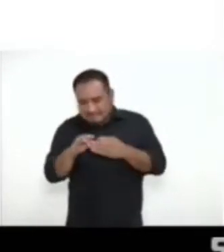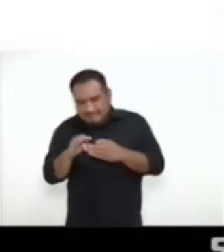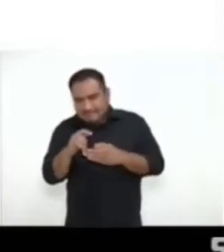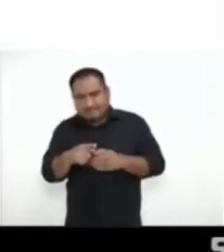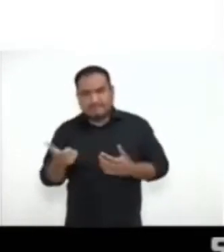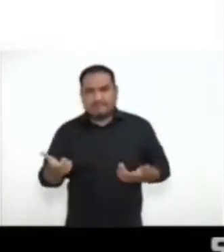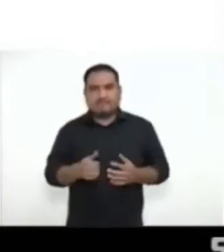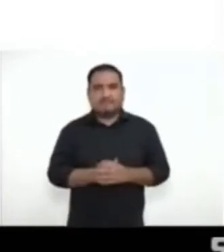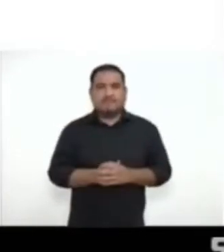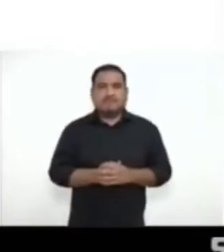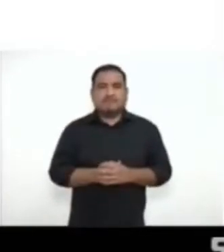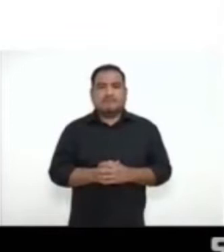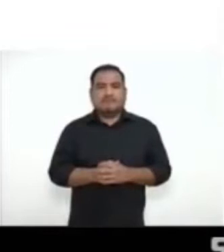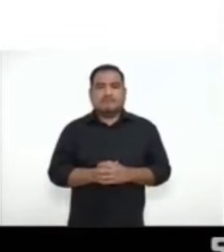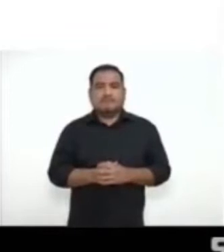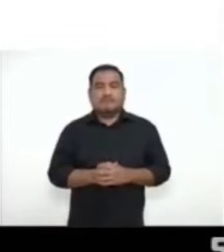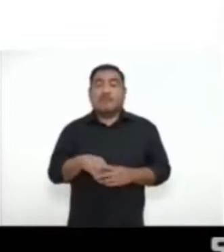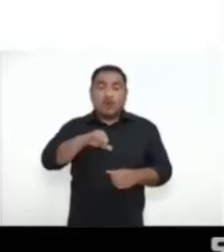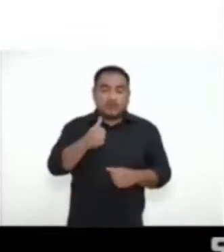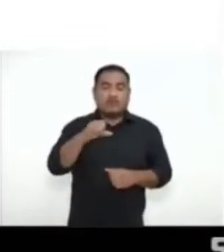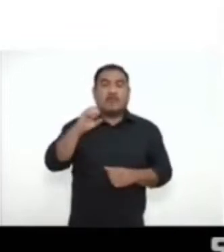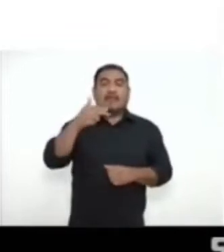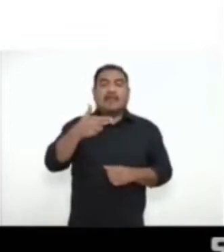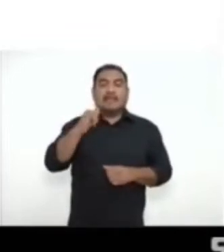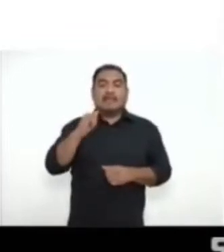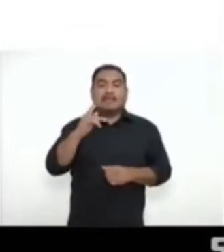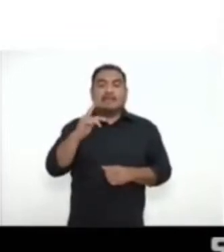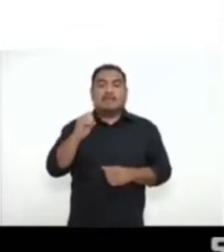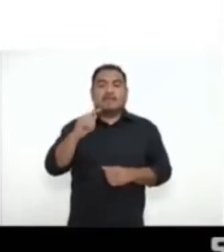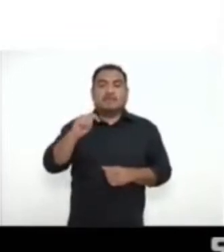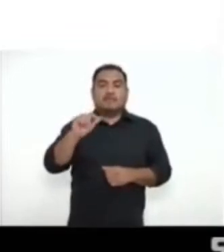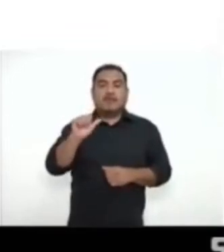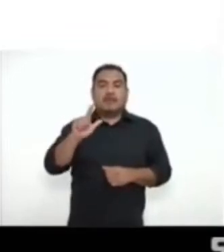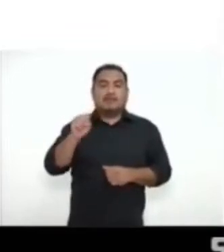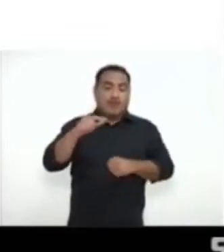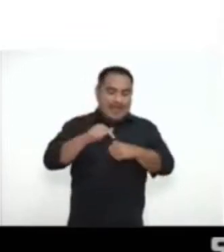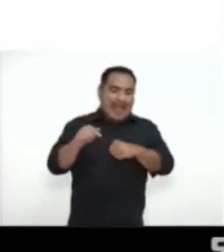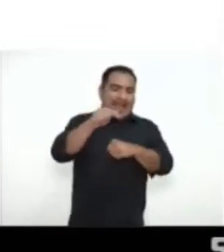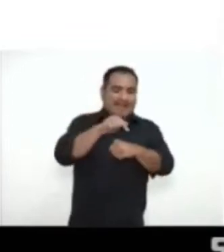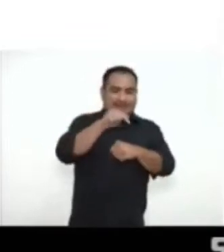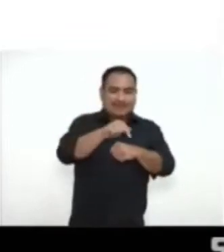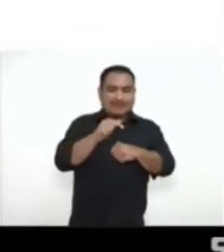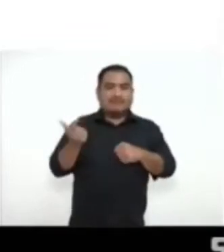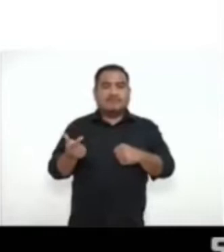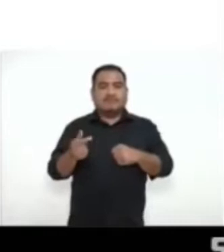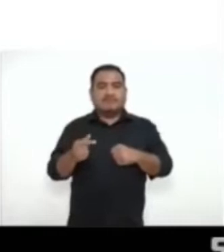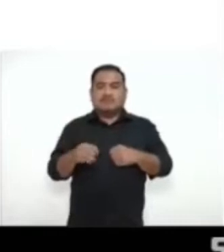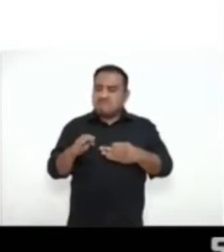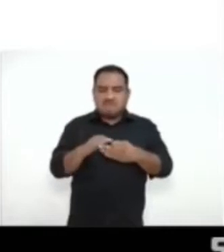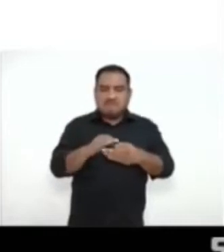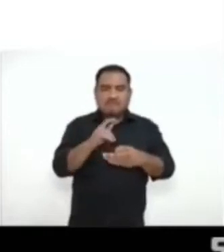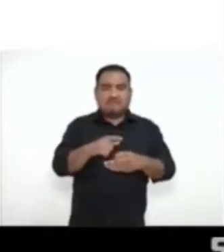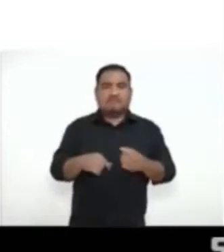el hipocampo, y el hipotálamo, ¿sí? Aquí tenemos el hipotálamo, con el